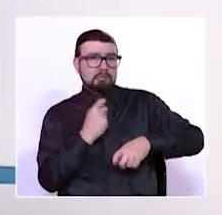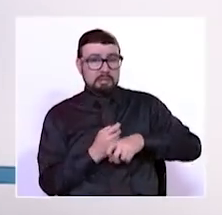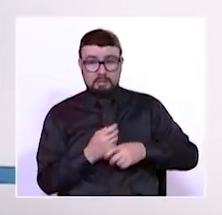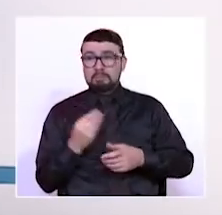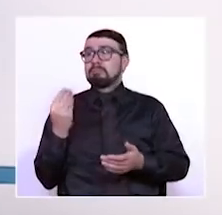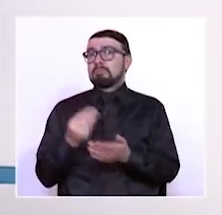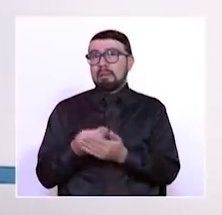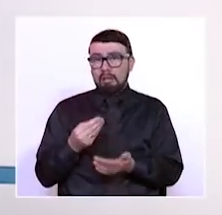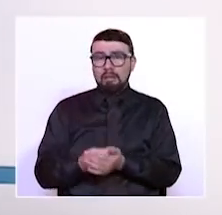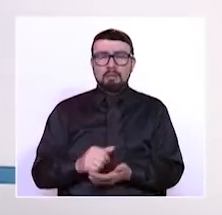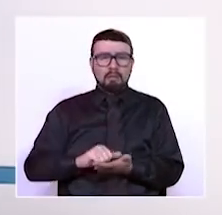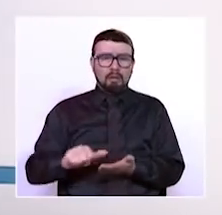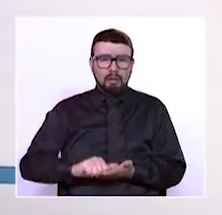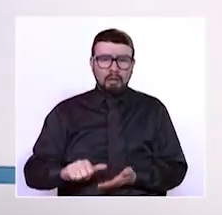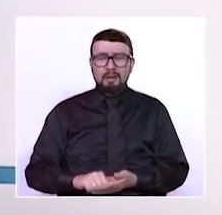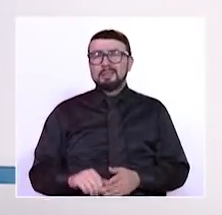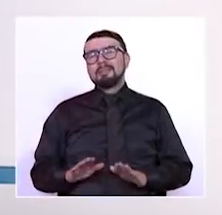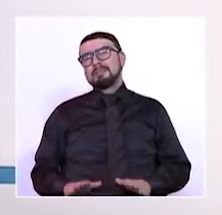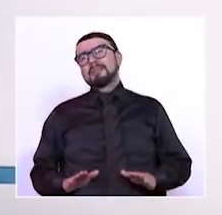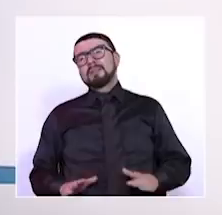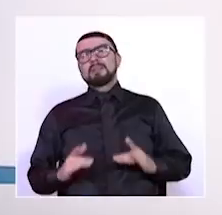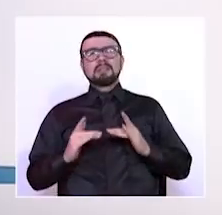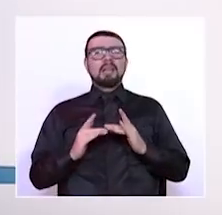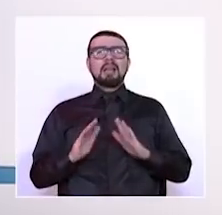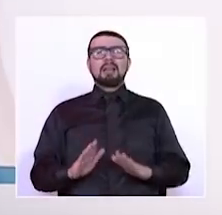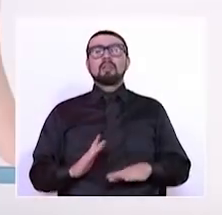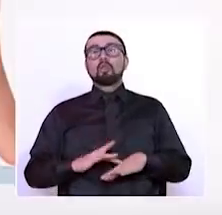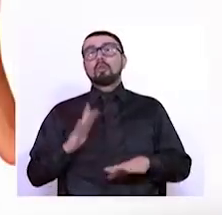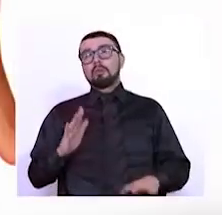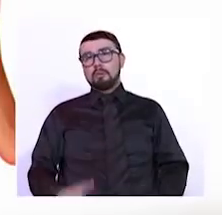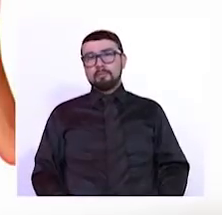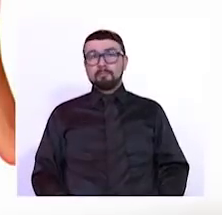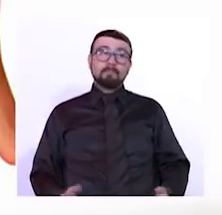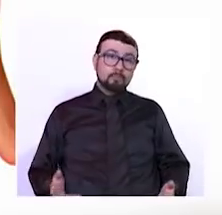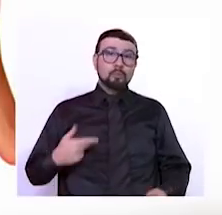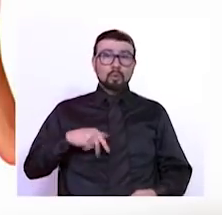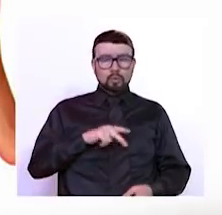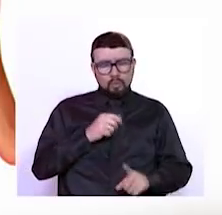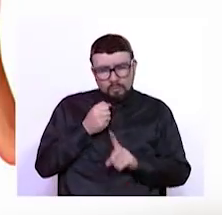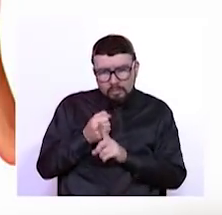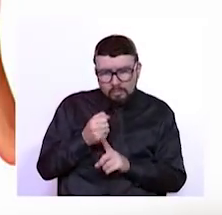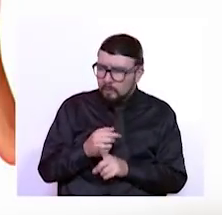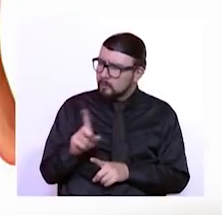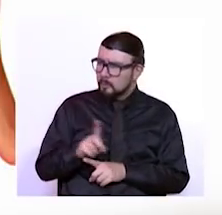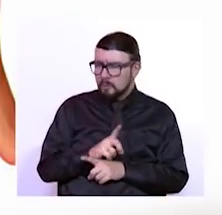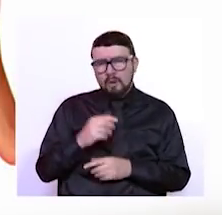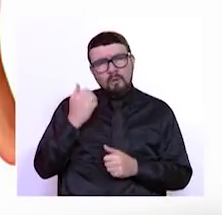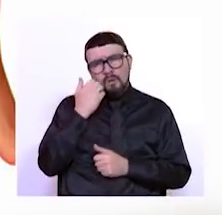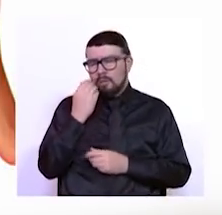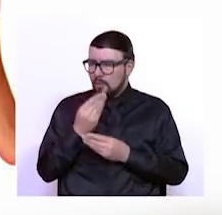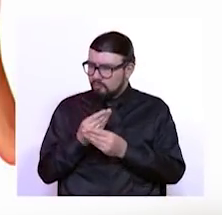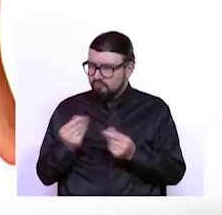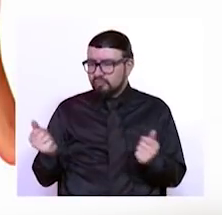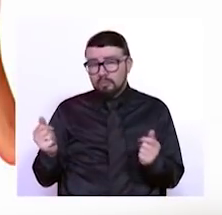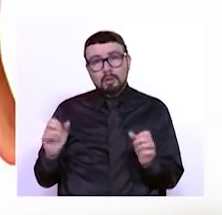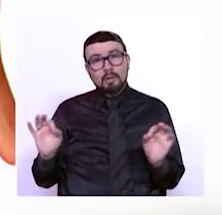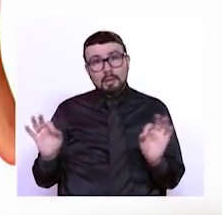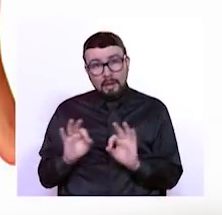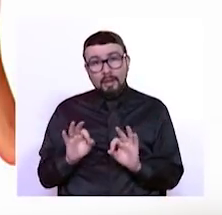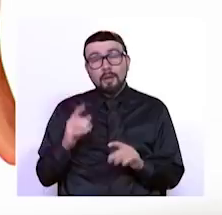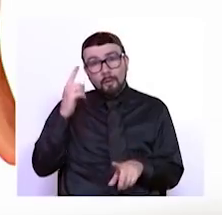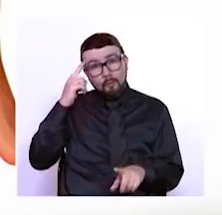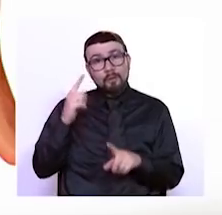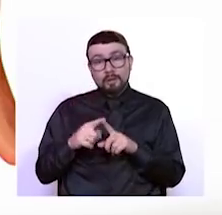costoso y más incapacitante. Y a eso es lo que nosotros deberíamos de apuntar, que no lleguemos a